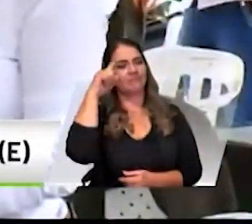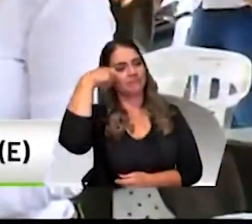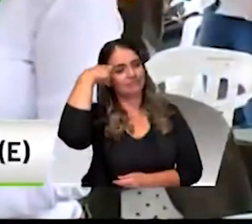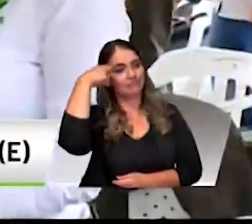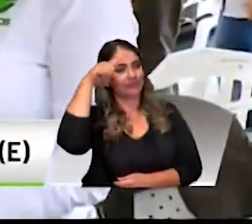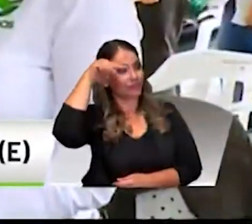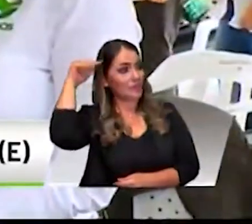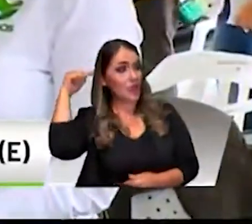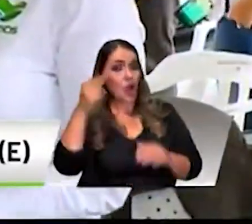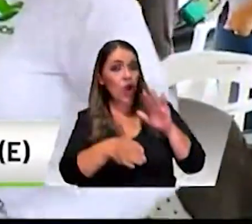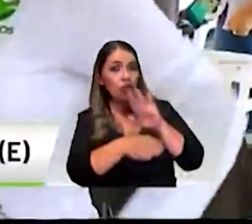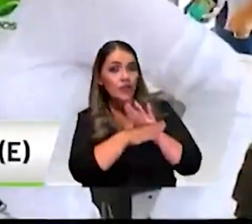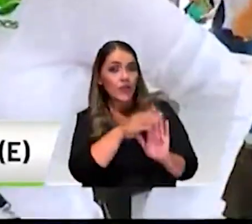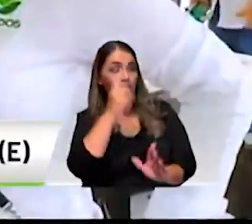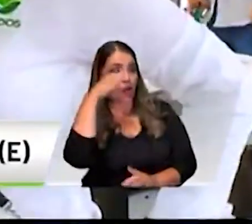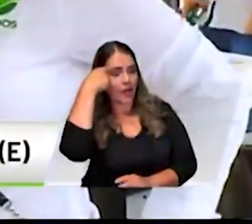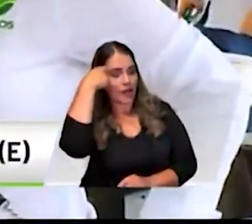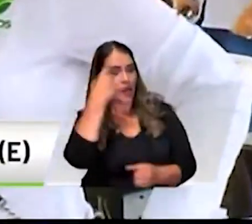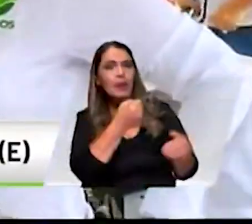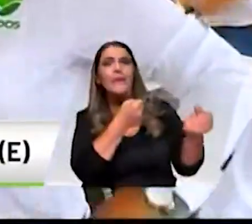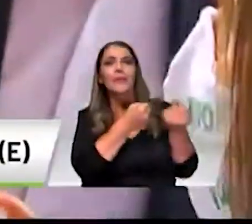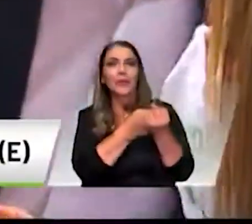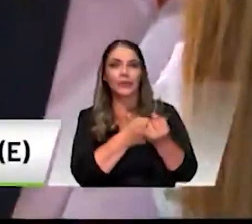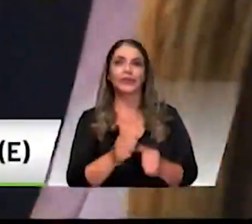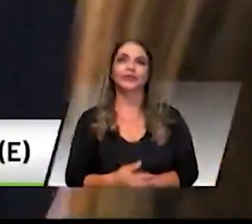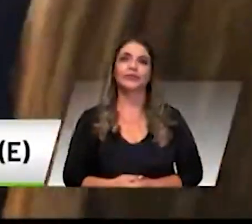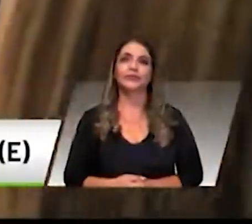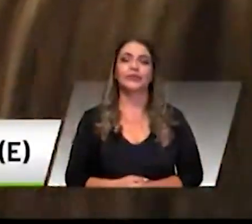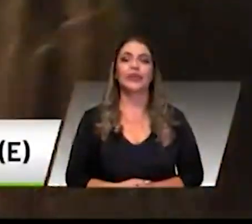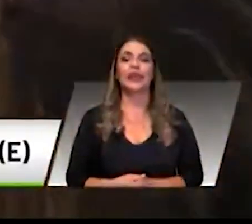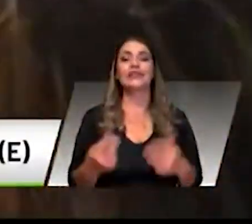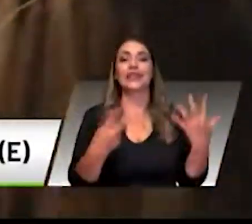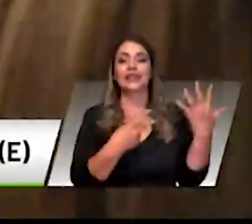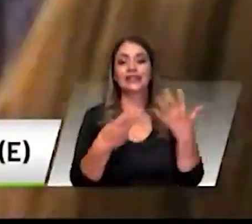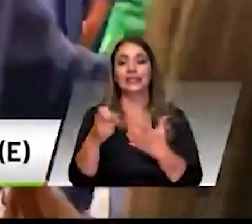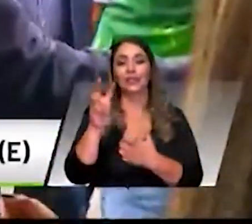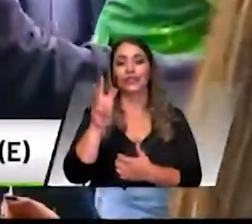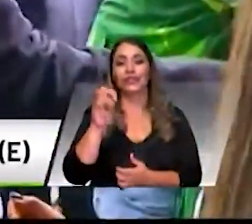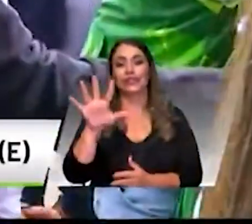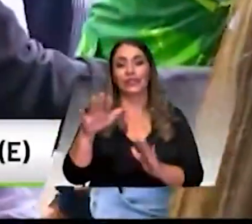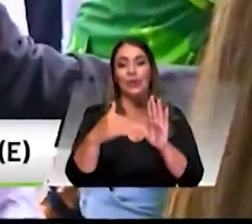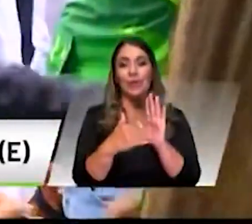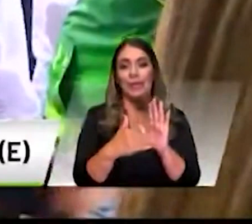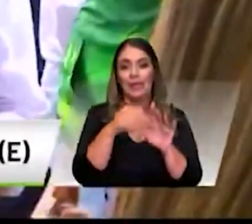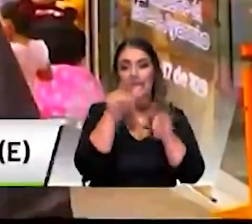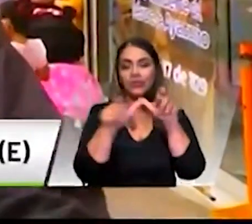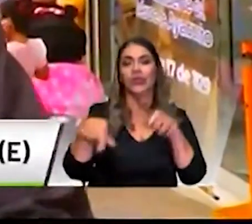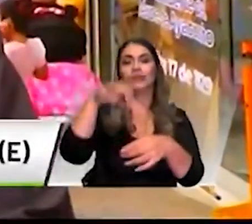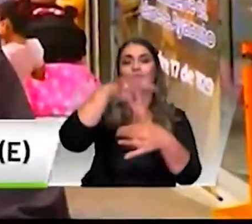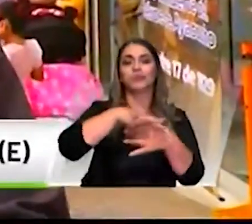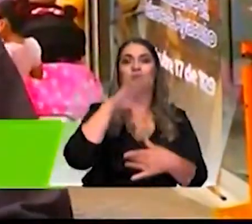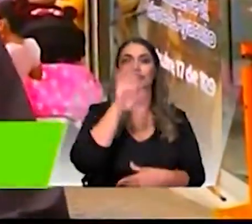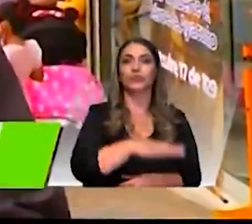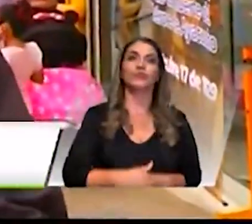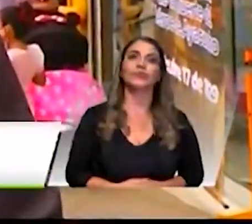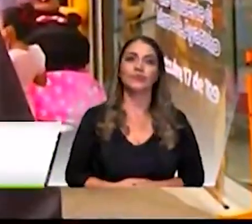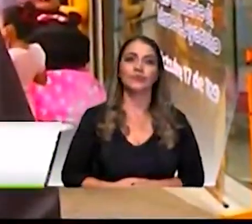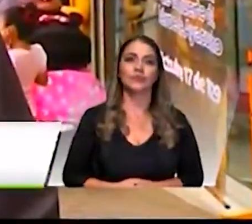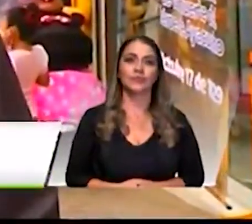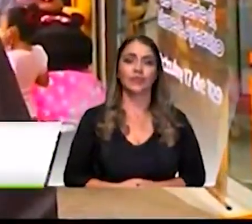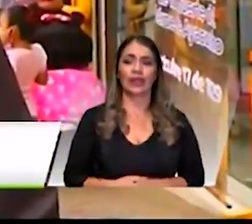Gaviria Correa, quien cuenta con el respaldo popular de más de 785 mil antioqueños. Es un hombre